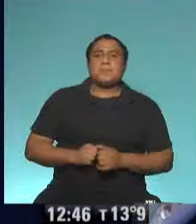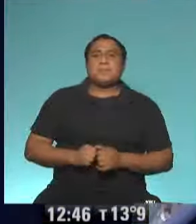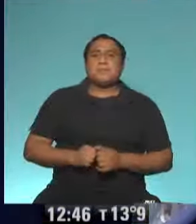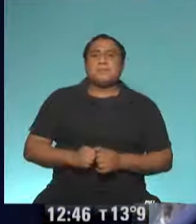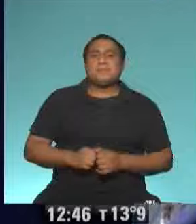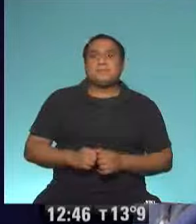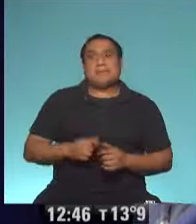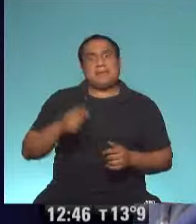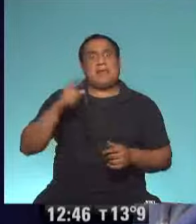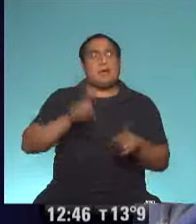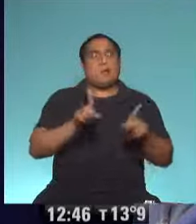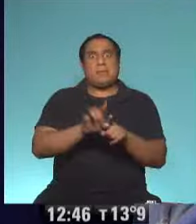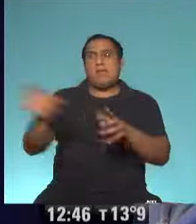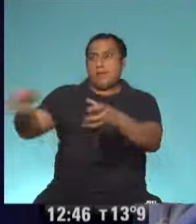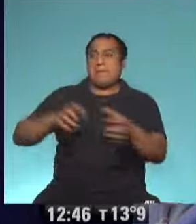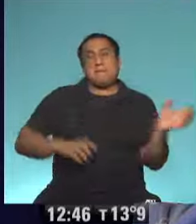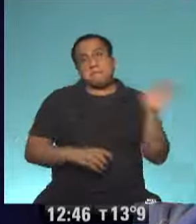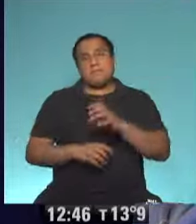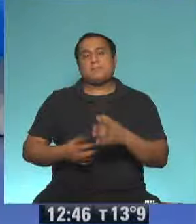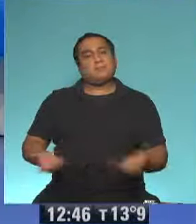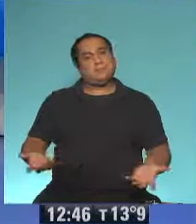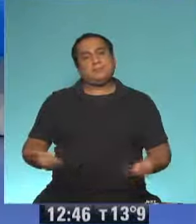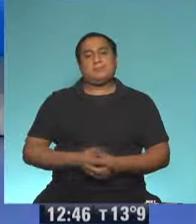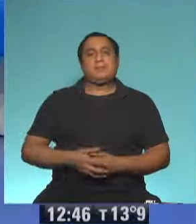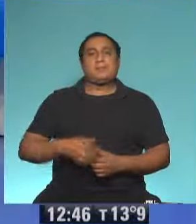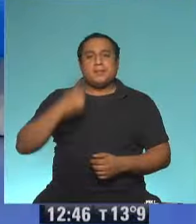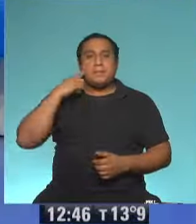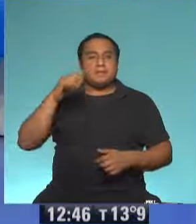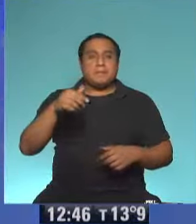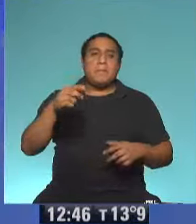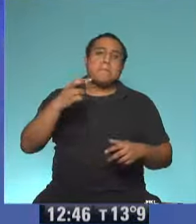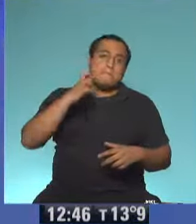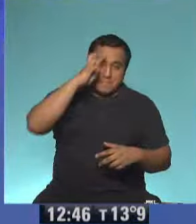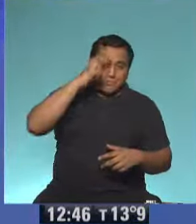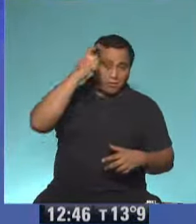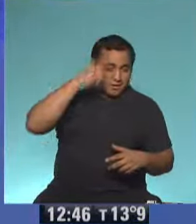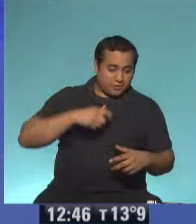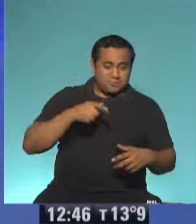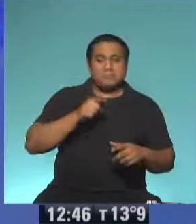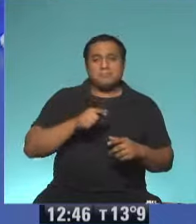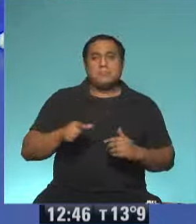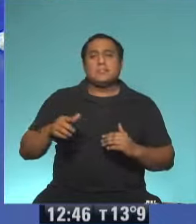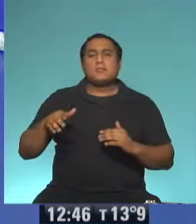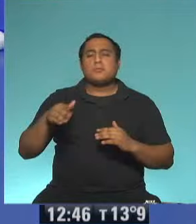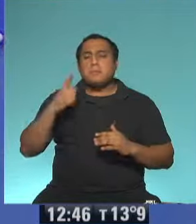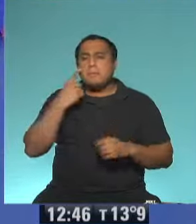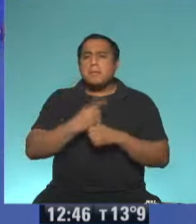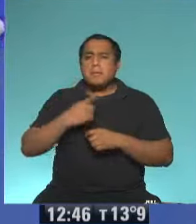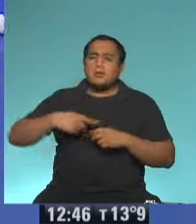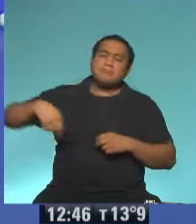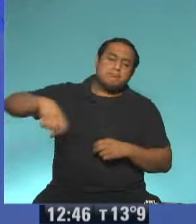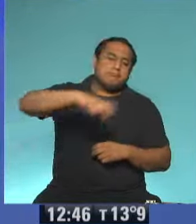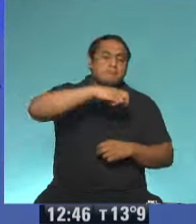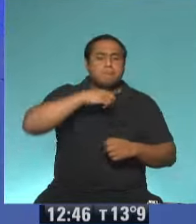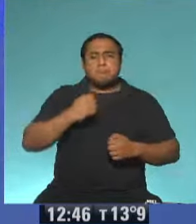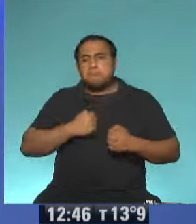Bueno, entramos en calor acá con Pablo y con Caro, venga. Bien. vamos a sentar, vamos a dar primero unas vueltas trotando